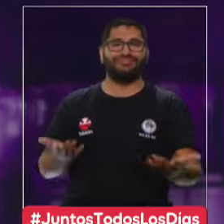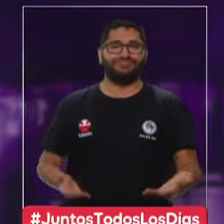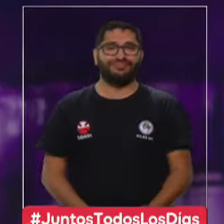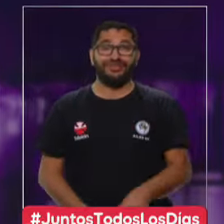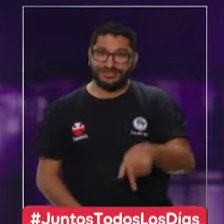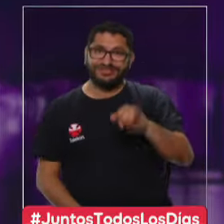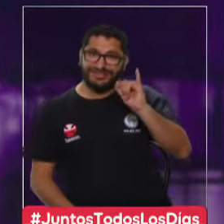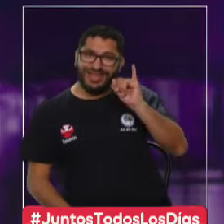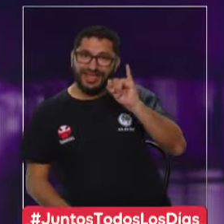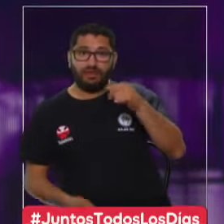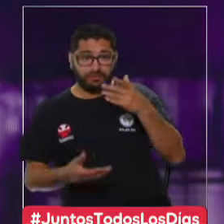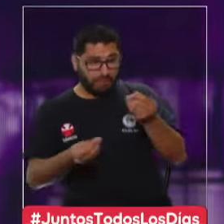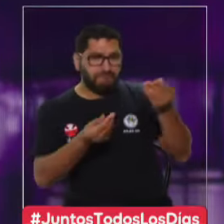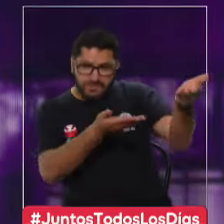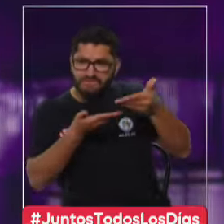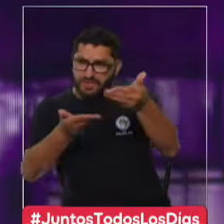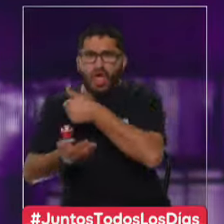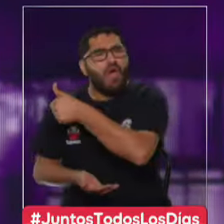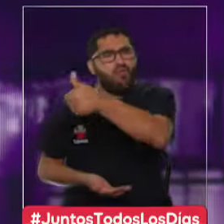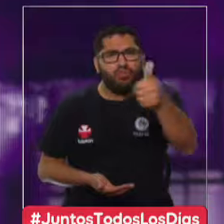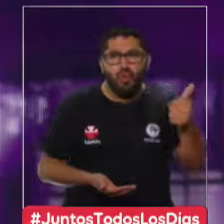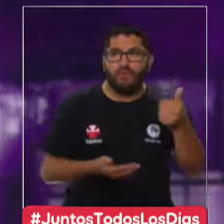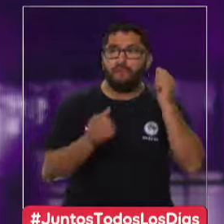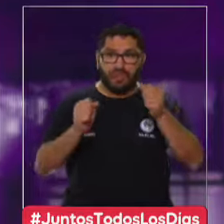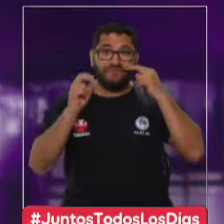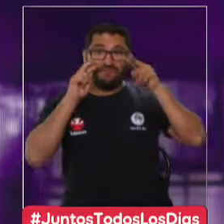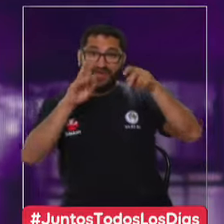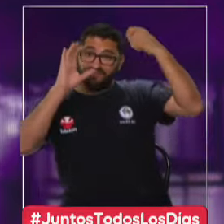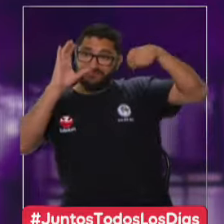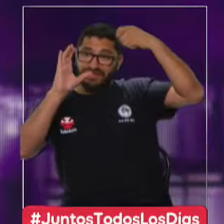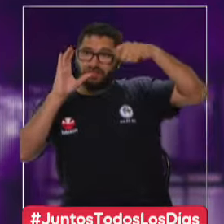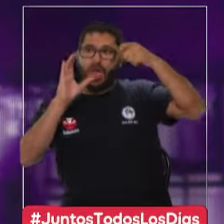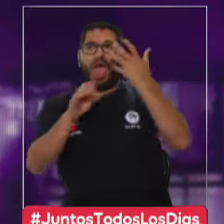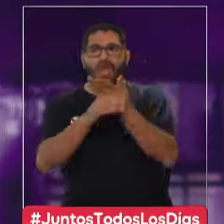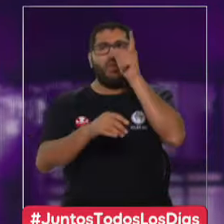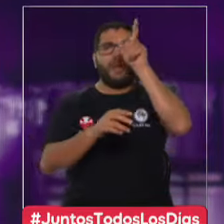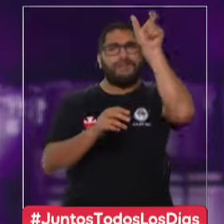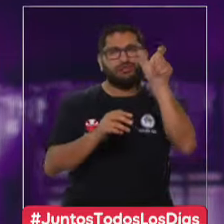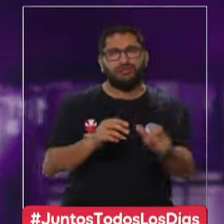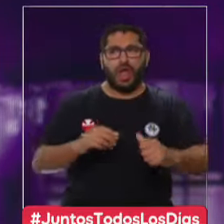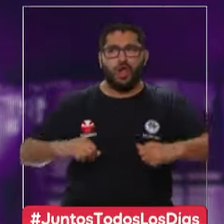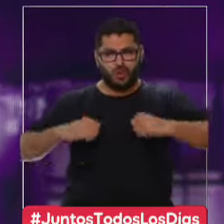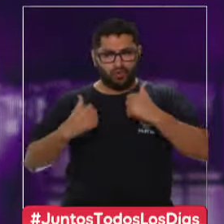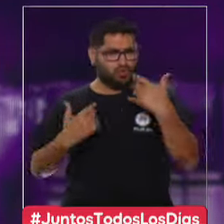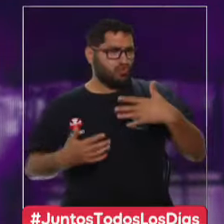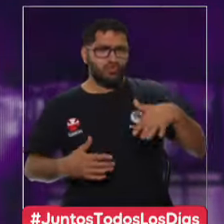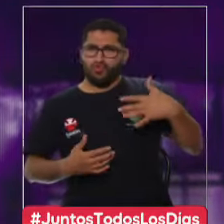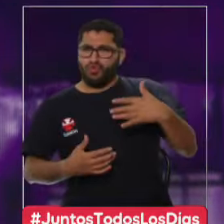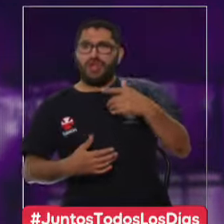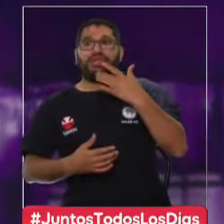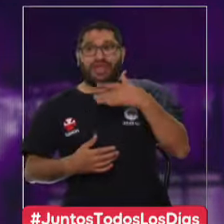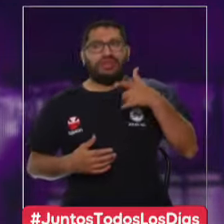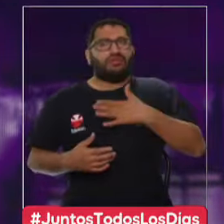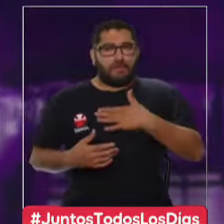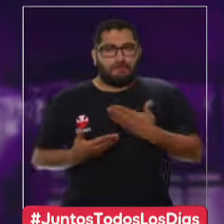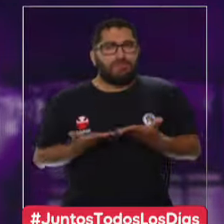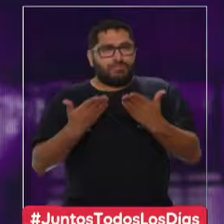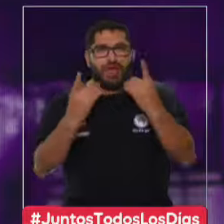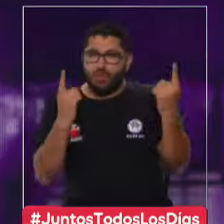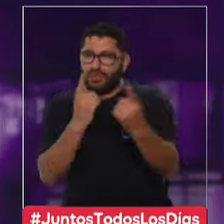Los quiero dejar invitados para ver el siguiente video, porque se nos acaba de sumar un voluntario increíble, un voluntario que quiere estar con Teletón, que